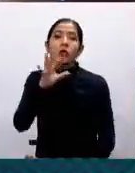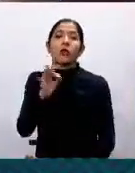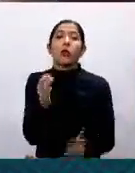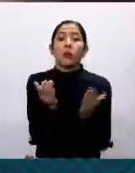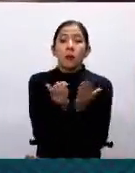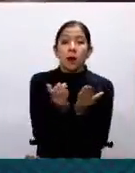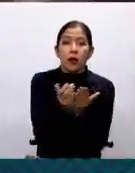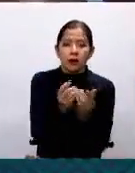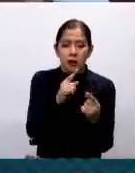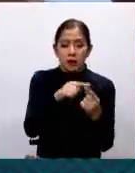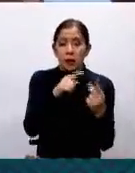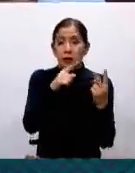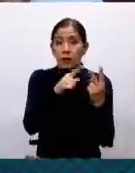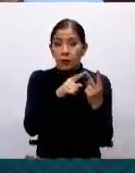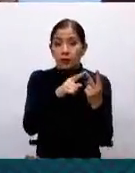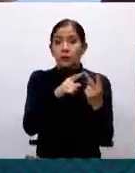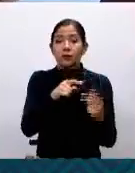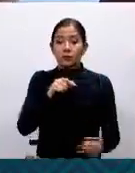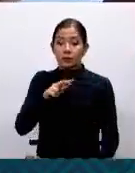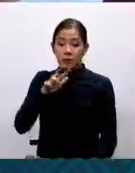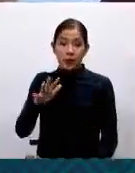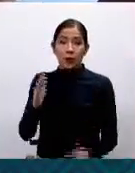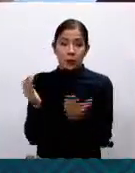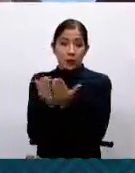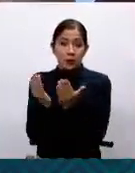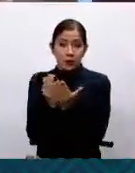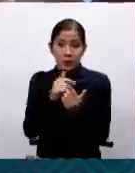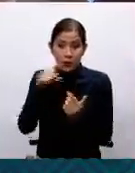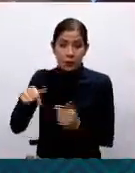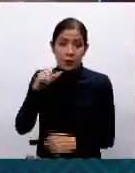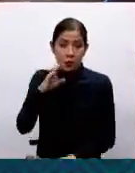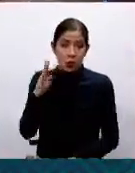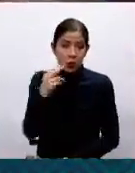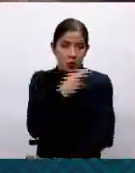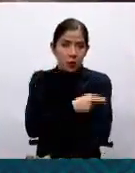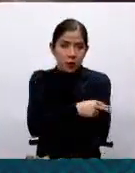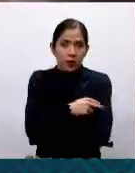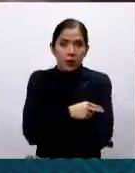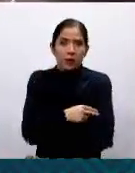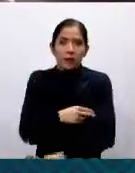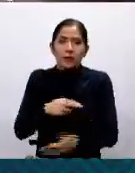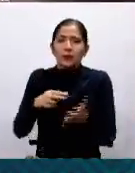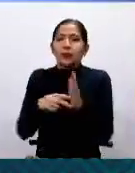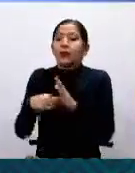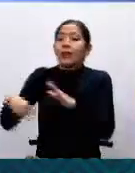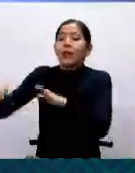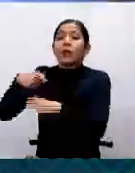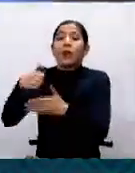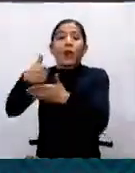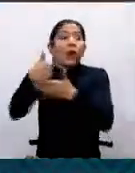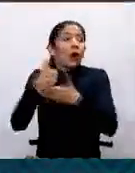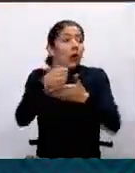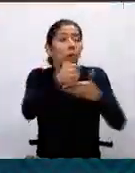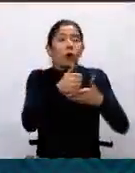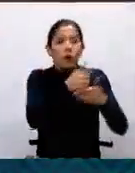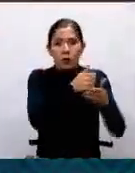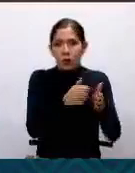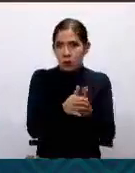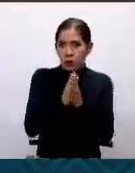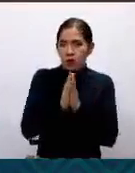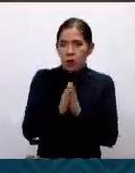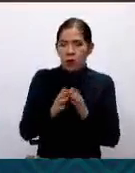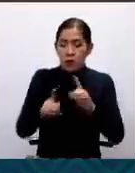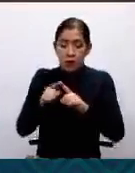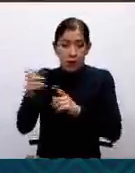35 platos para pacientes del hospital, al hospital Cochabamba. Entonces, están pidiendo auxilio, teniendo